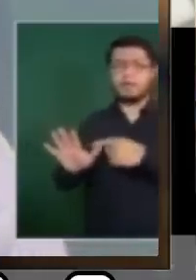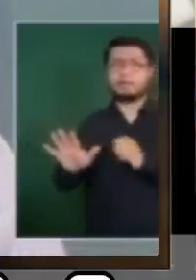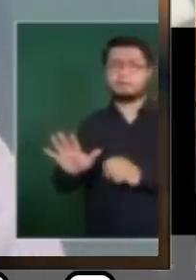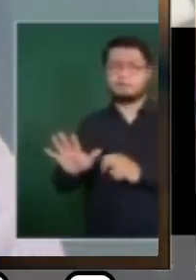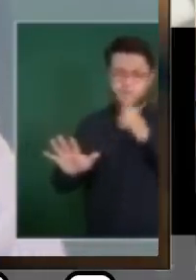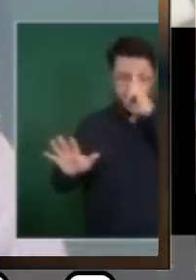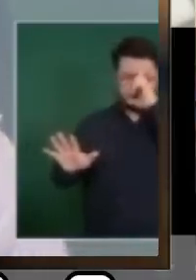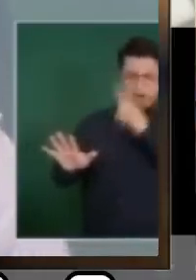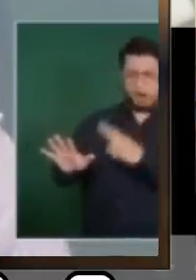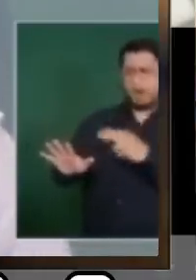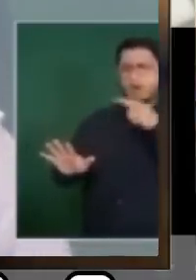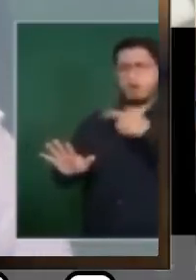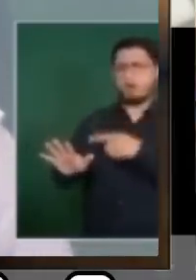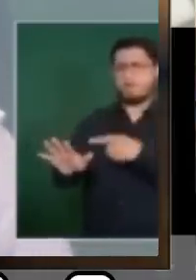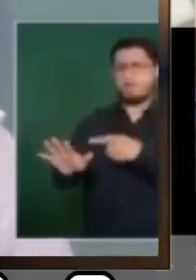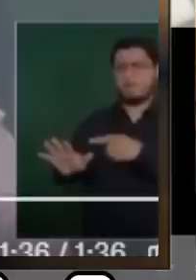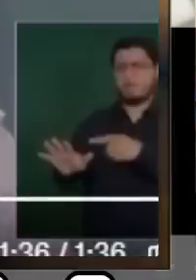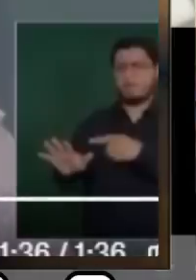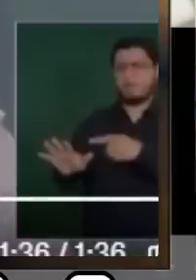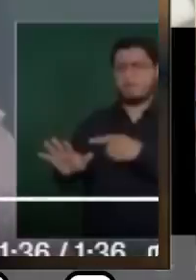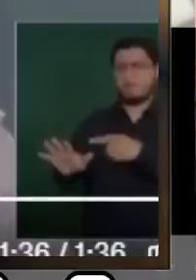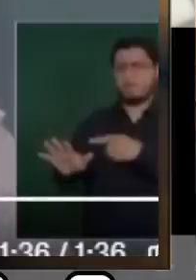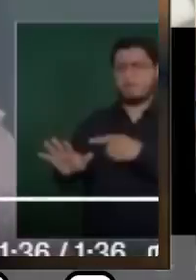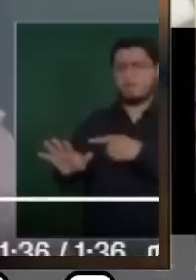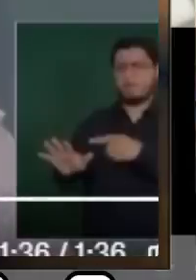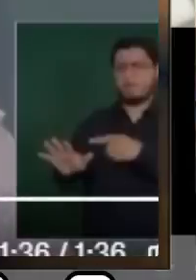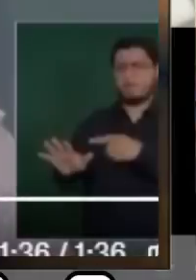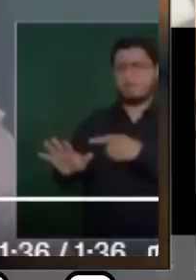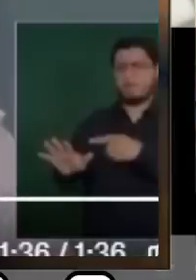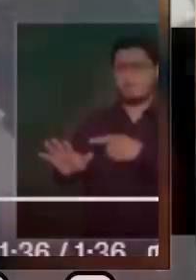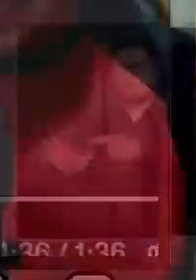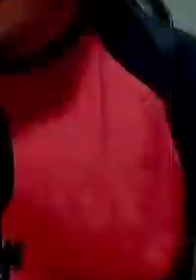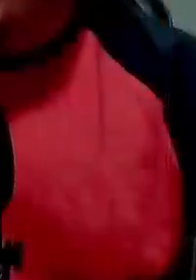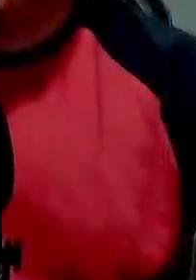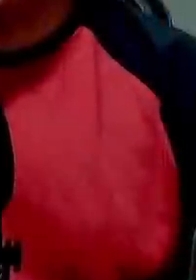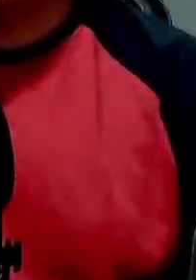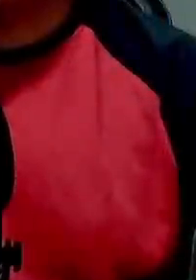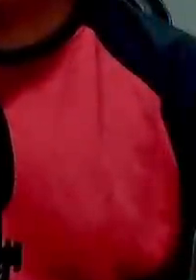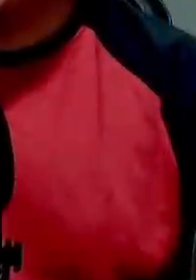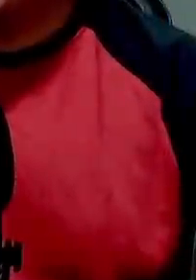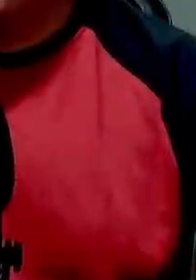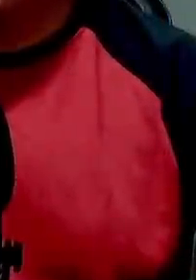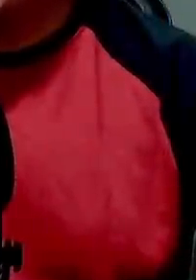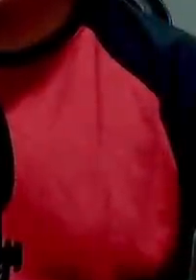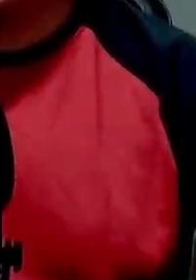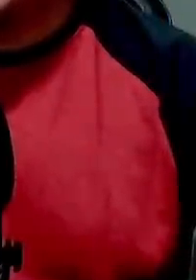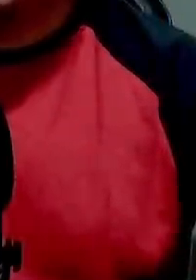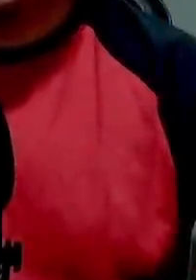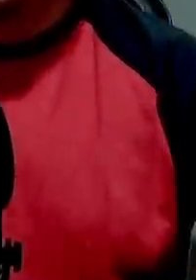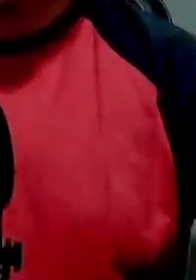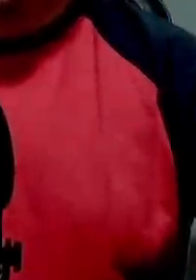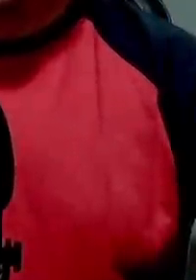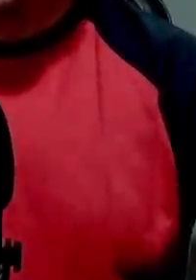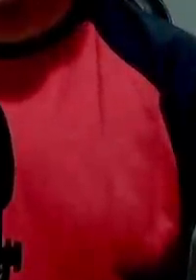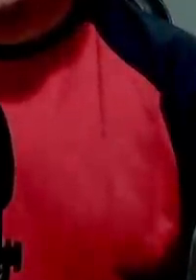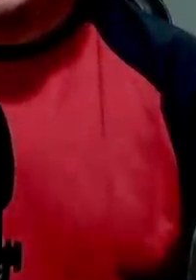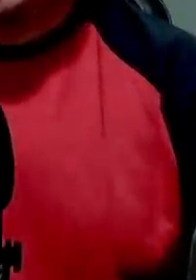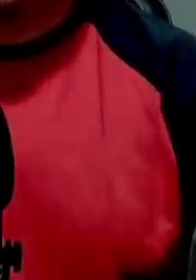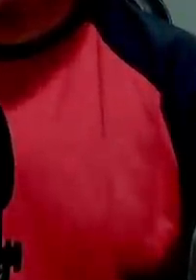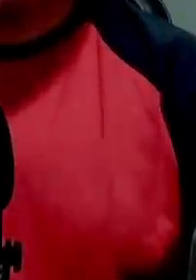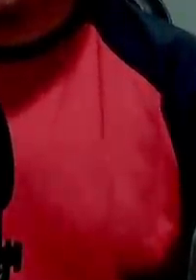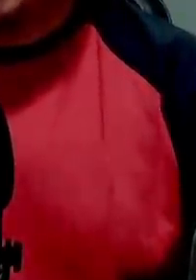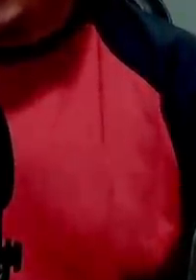a hacer manifestaciones Ahí está cátedra daba el presidente Andrés Manuel López Obrador en